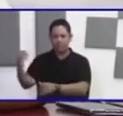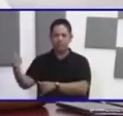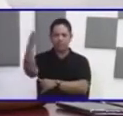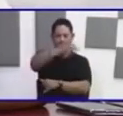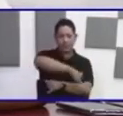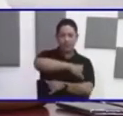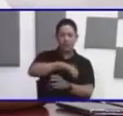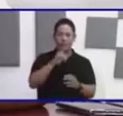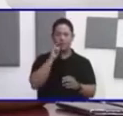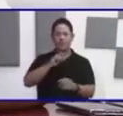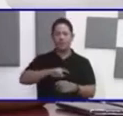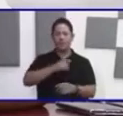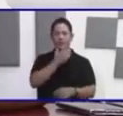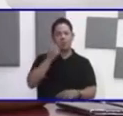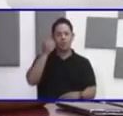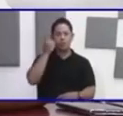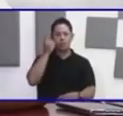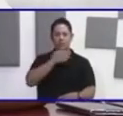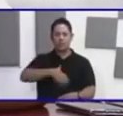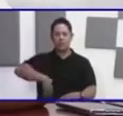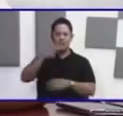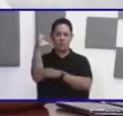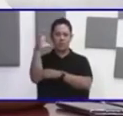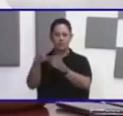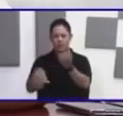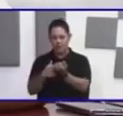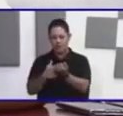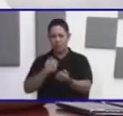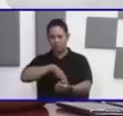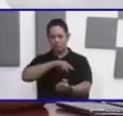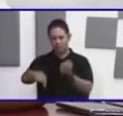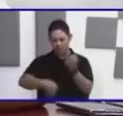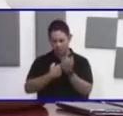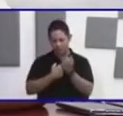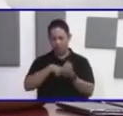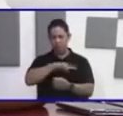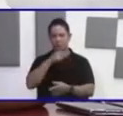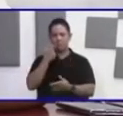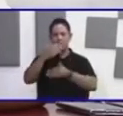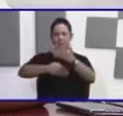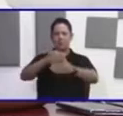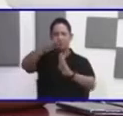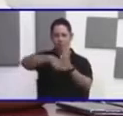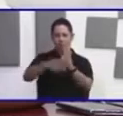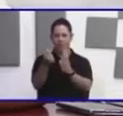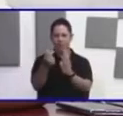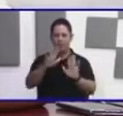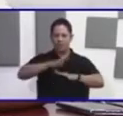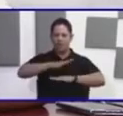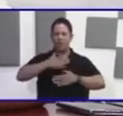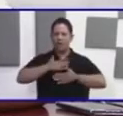del presidente de la República en su momento, lograron reajustar el valor de esos contratos. Pero sí es muy